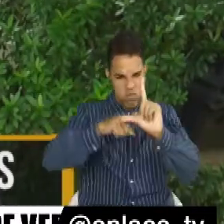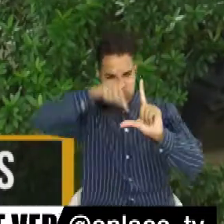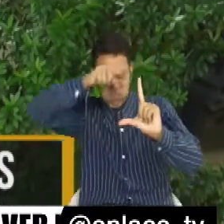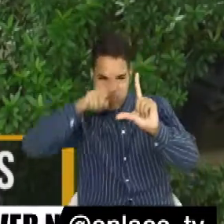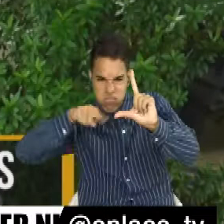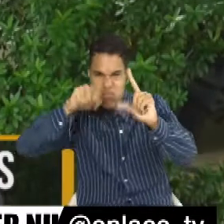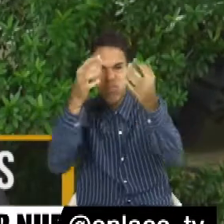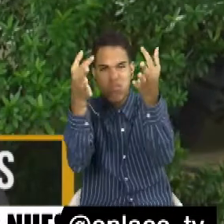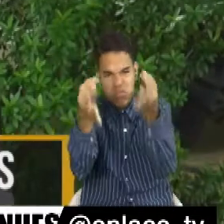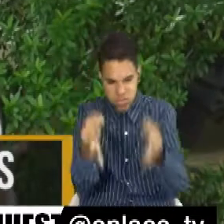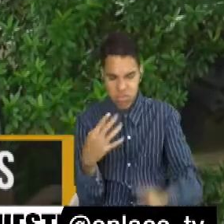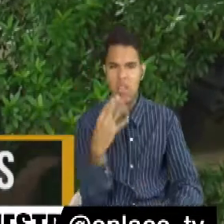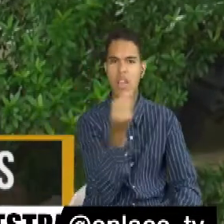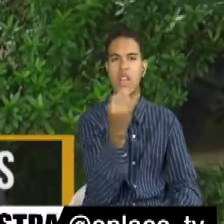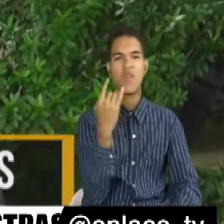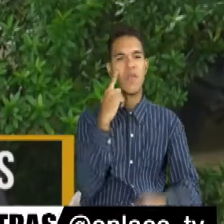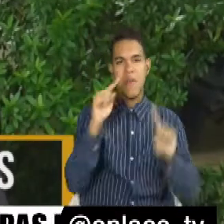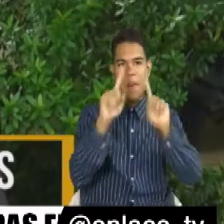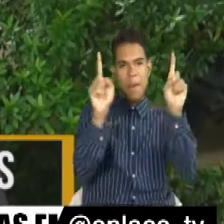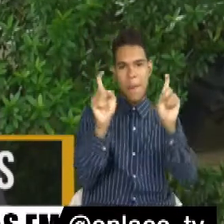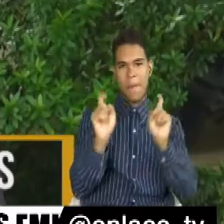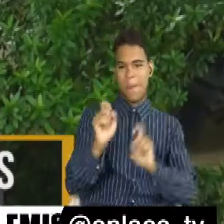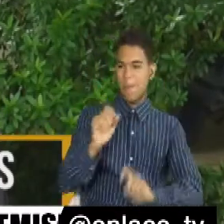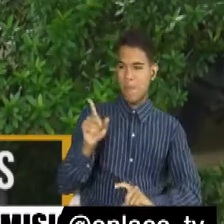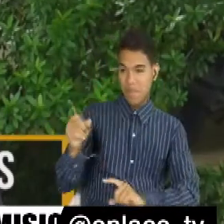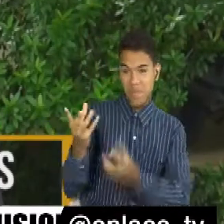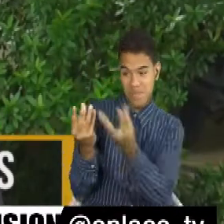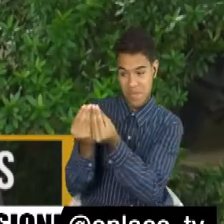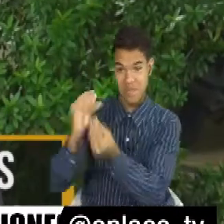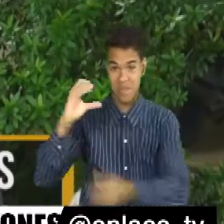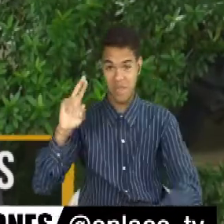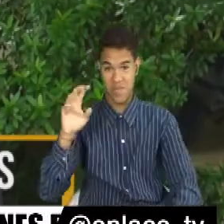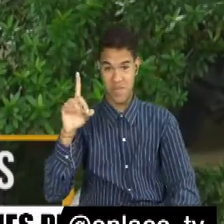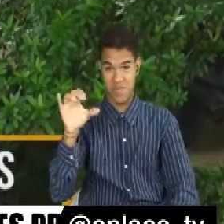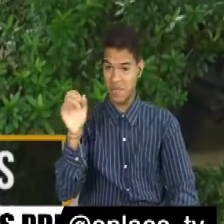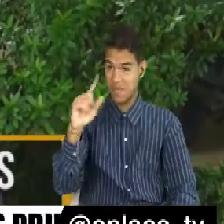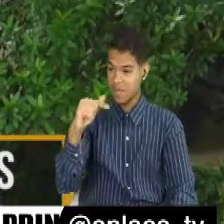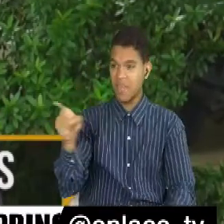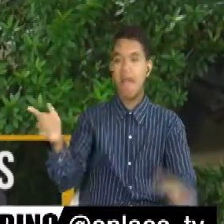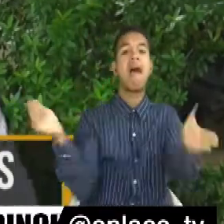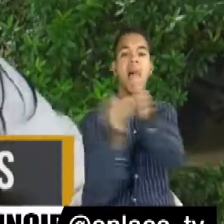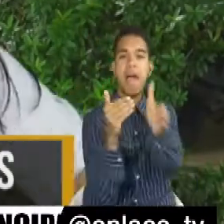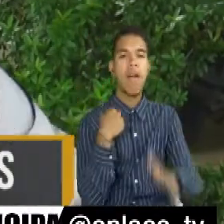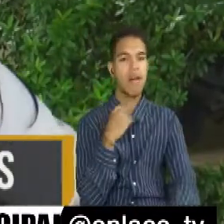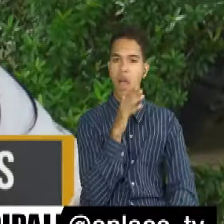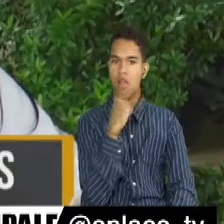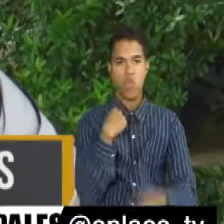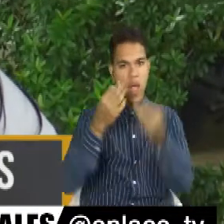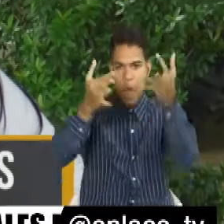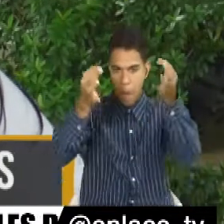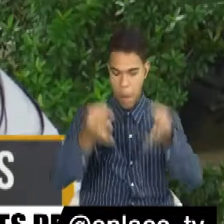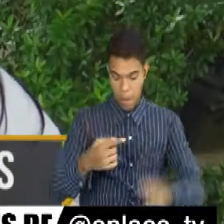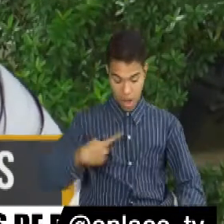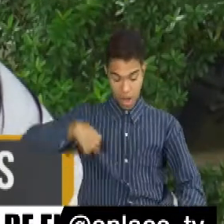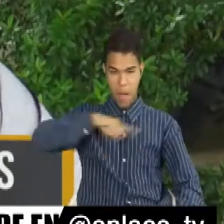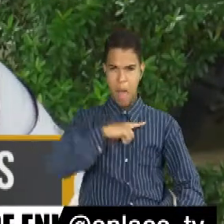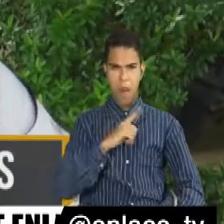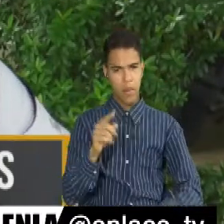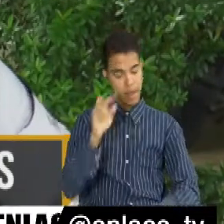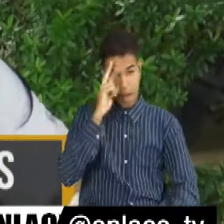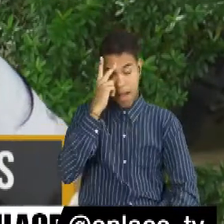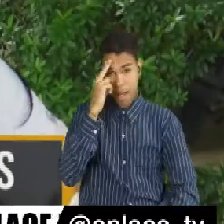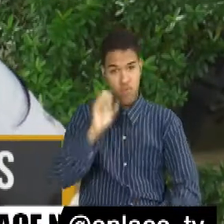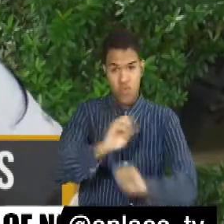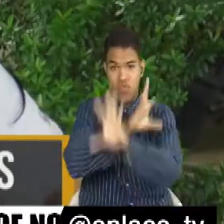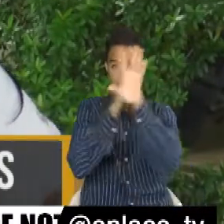según lo que denuncia Credos, no están llevando estas cuentas, por decirlo de alguna manera. Nosotros, por supuesto, estaremos ampliando esta importante